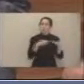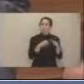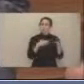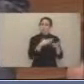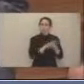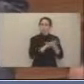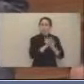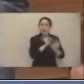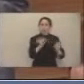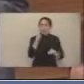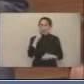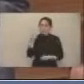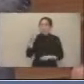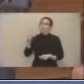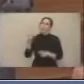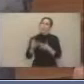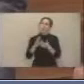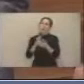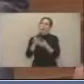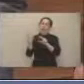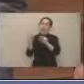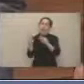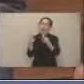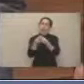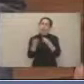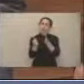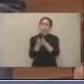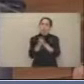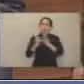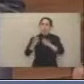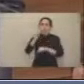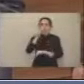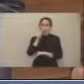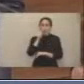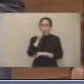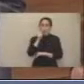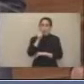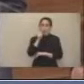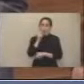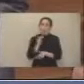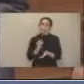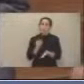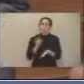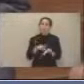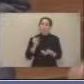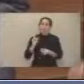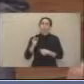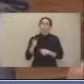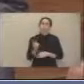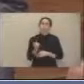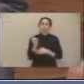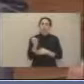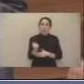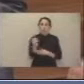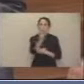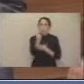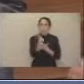ustedes hablaron con sus compañeros de Oviedo cuando decidieron apoyar aquí el